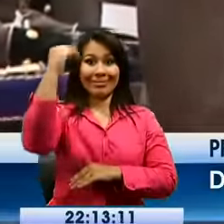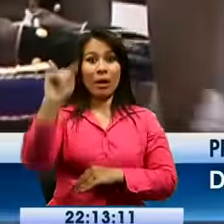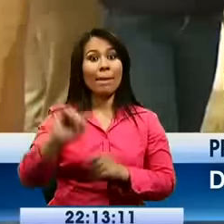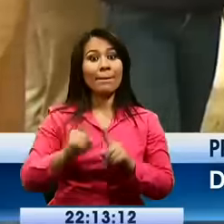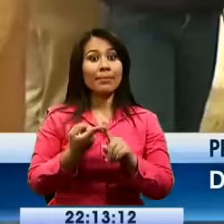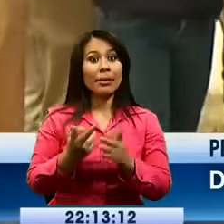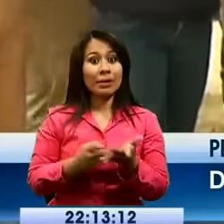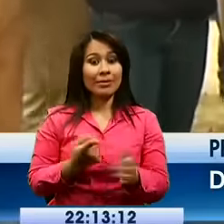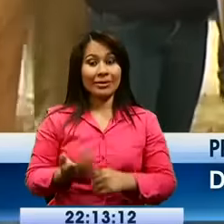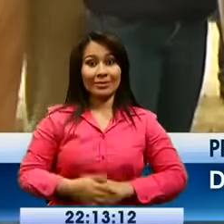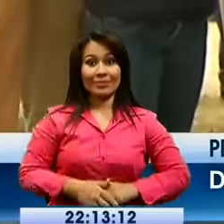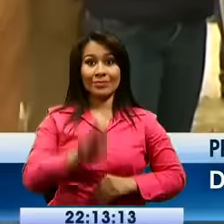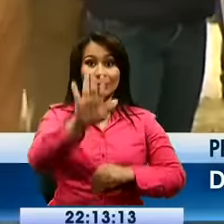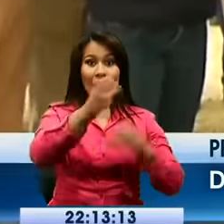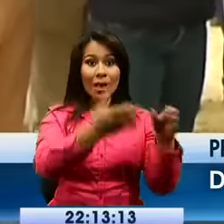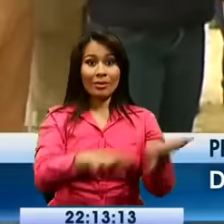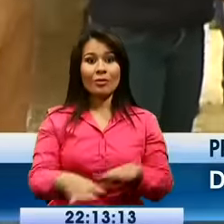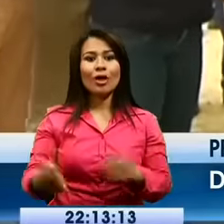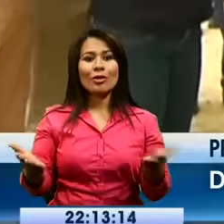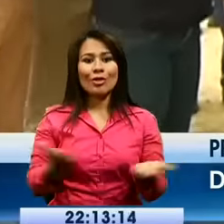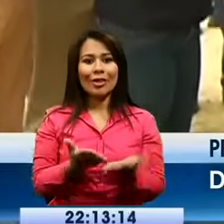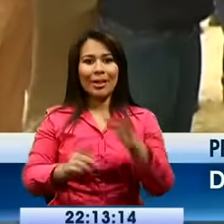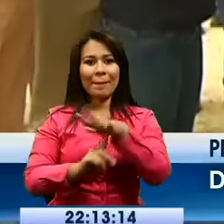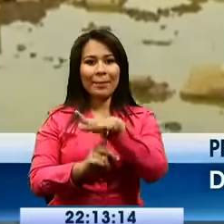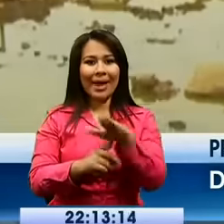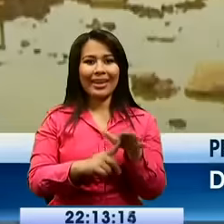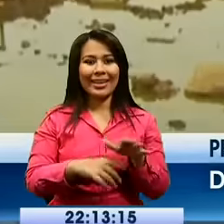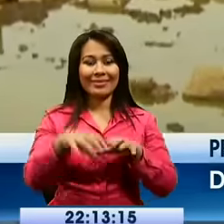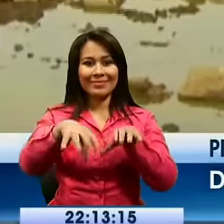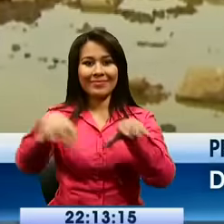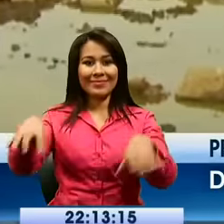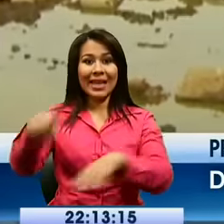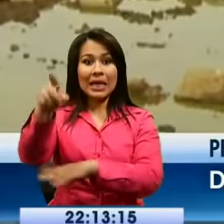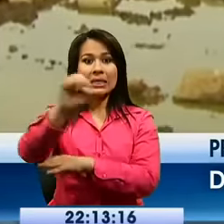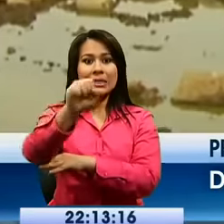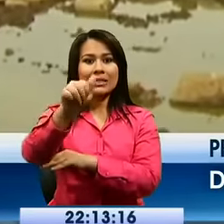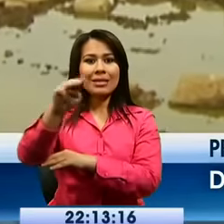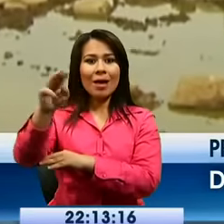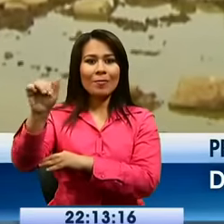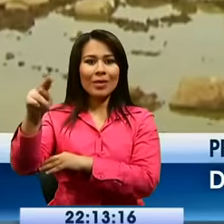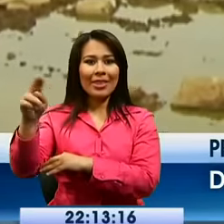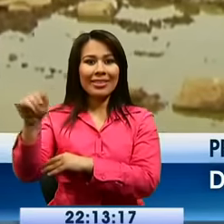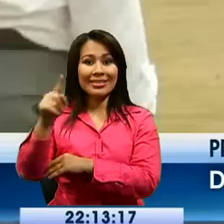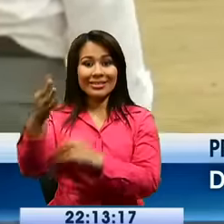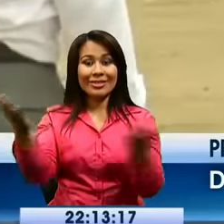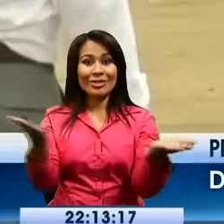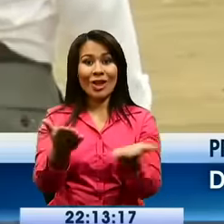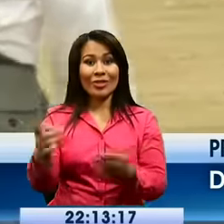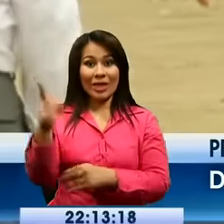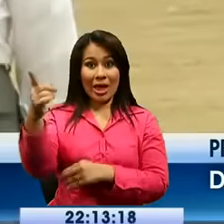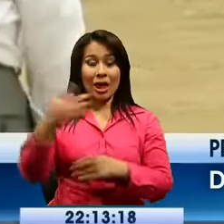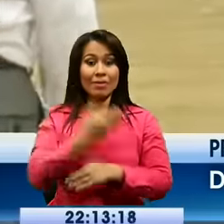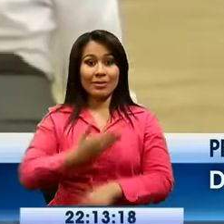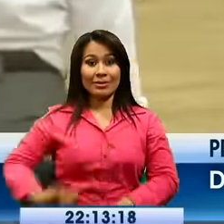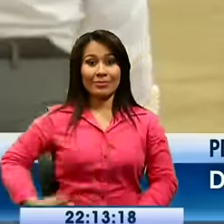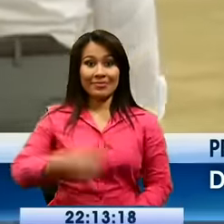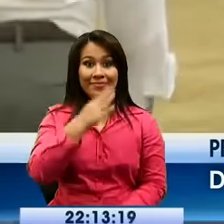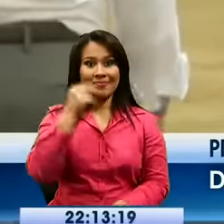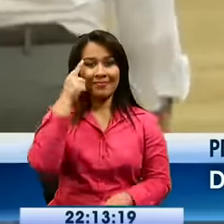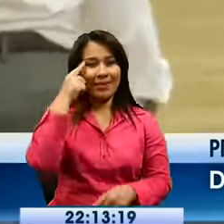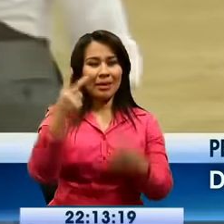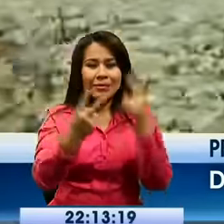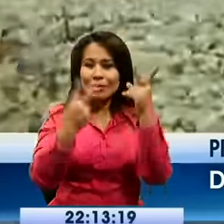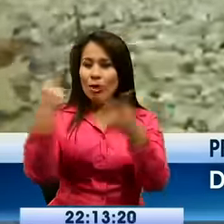rango. El evento se llevó a cabo en el Parque Samanes, al norte de Guayaquil, donde el primer mandatario aprovechó para recorrer la